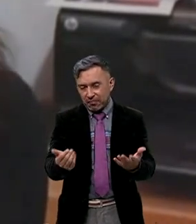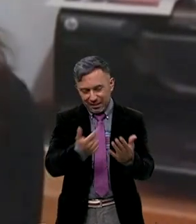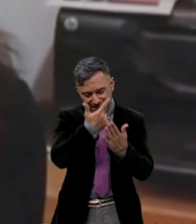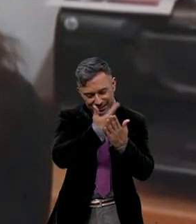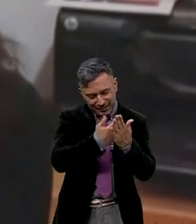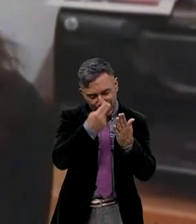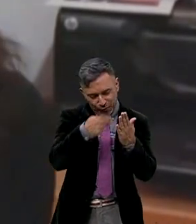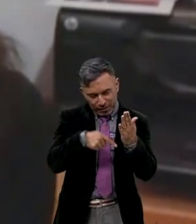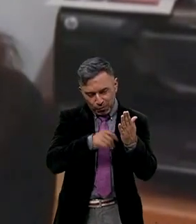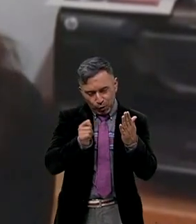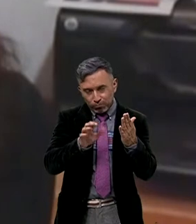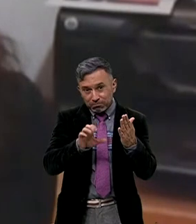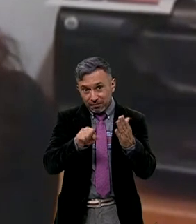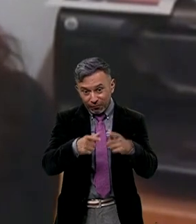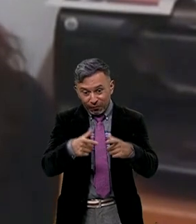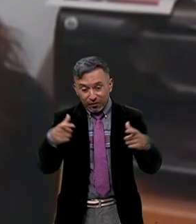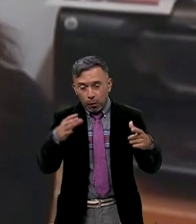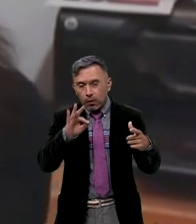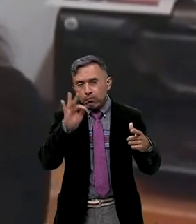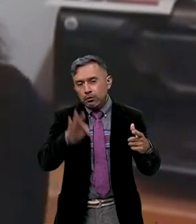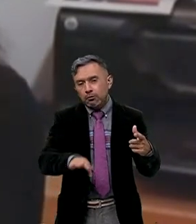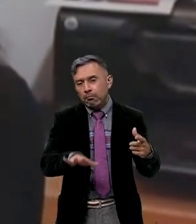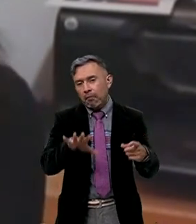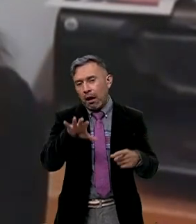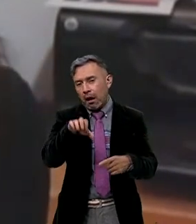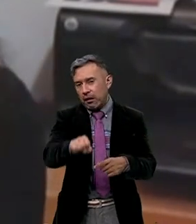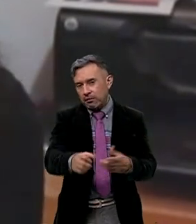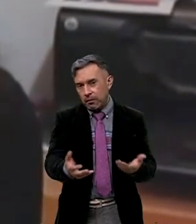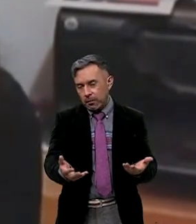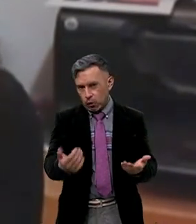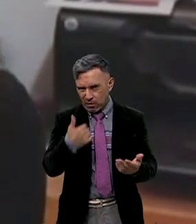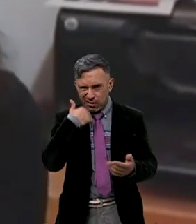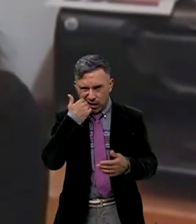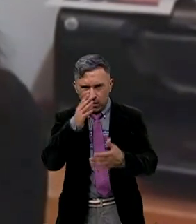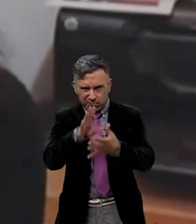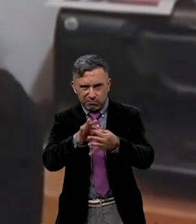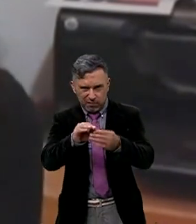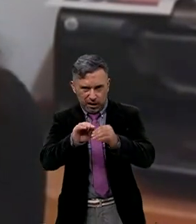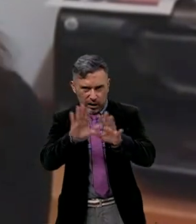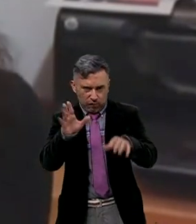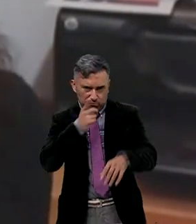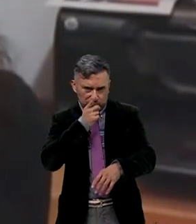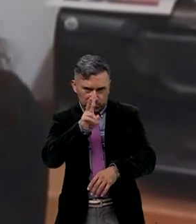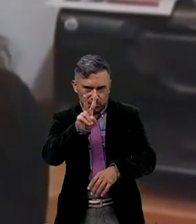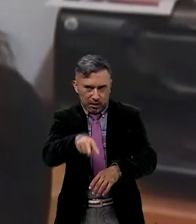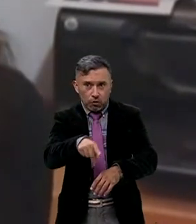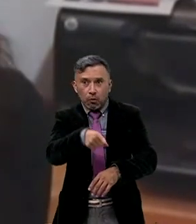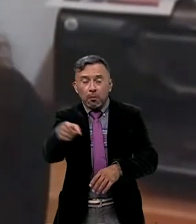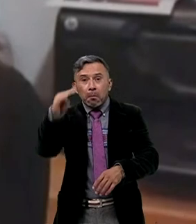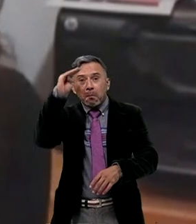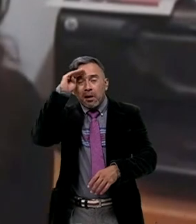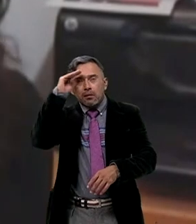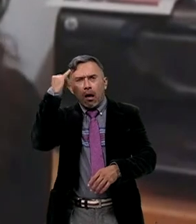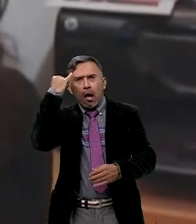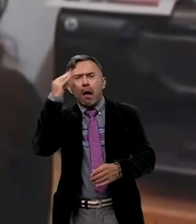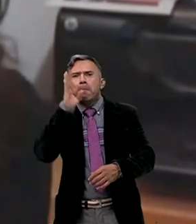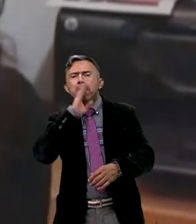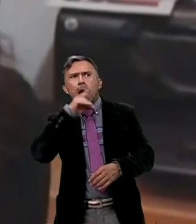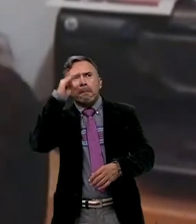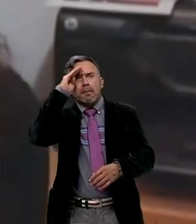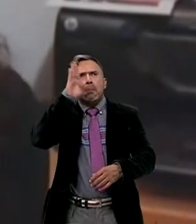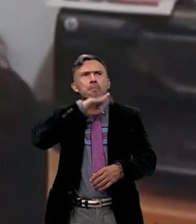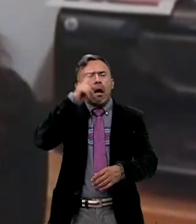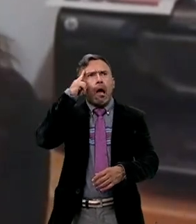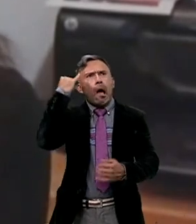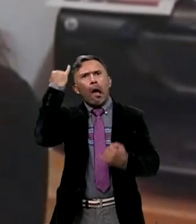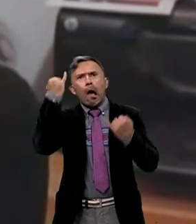también esté muy claro para que tampoco se preste a falsas interpretaciones de que por el hecho de que no